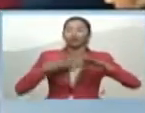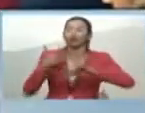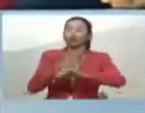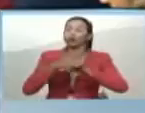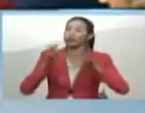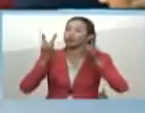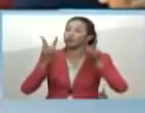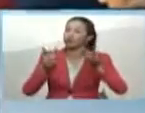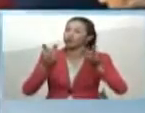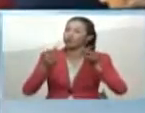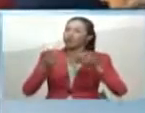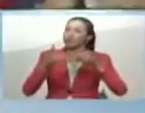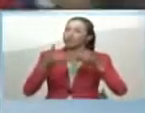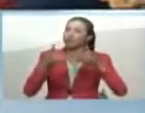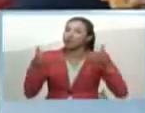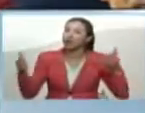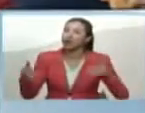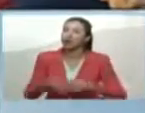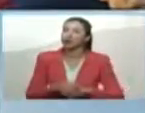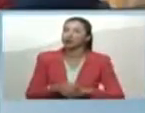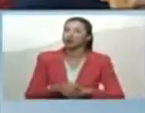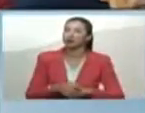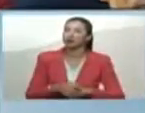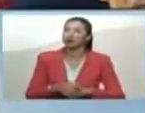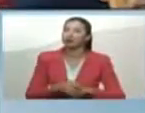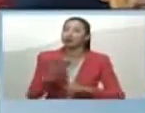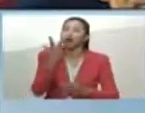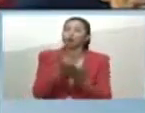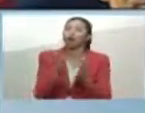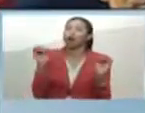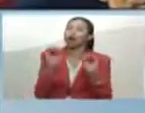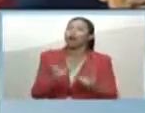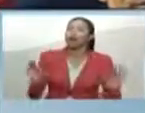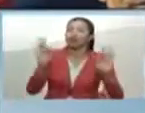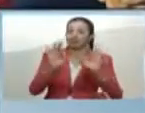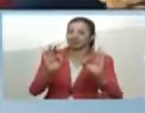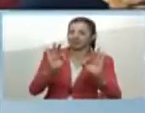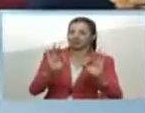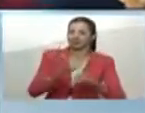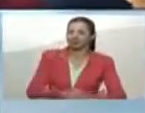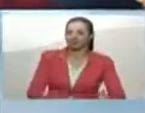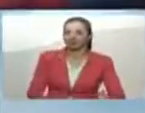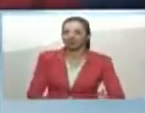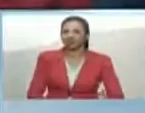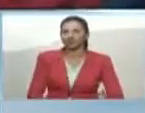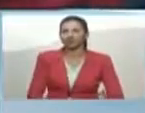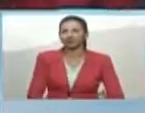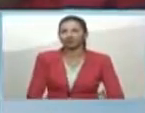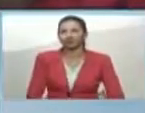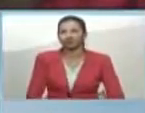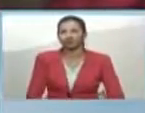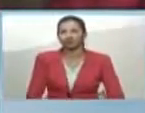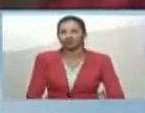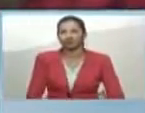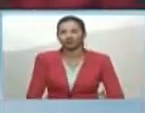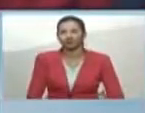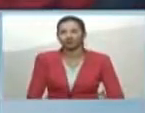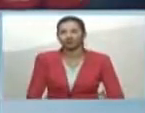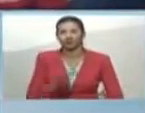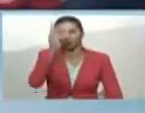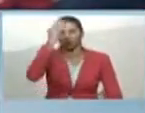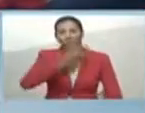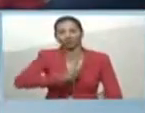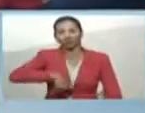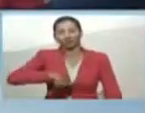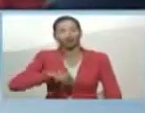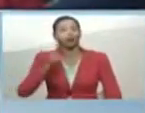gobierno popular, comuna o nada. Así es. El Consejo Presidencial